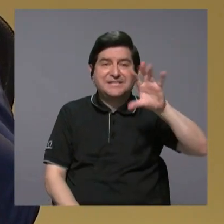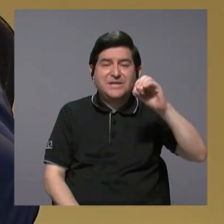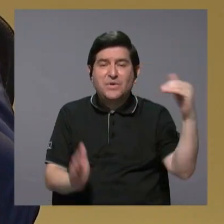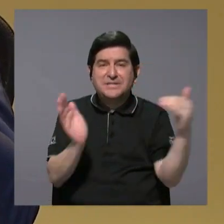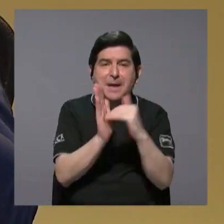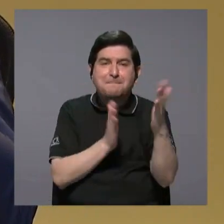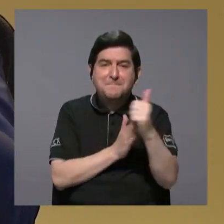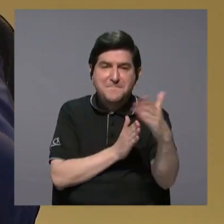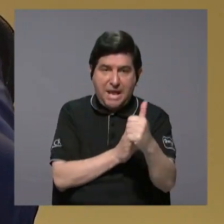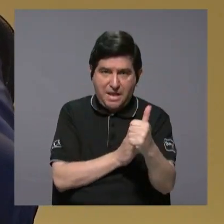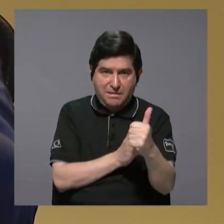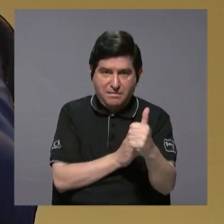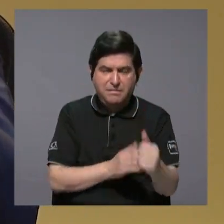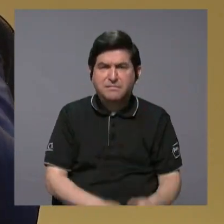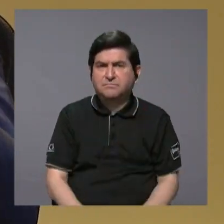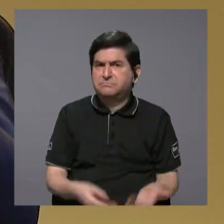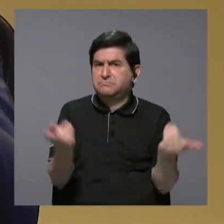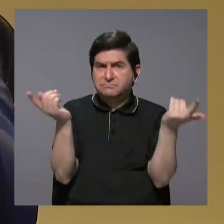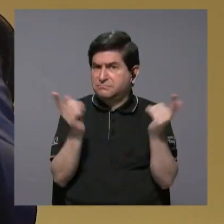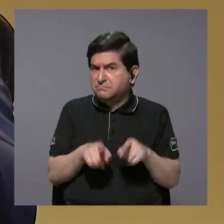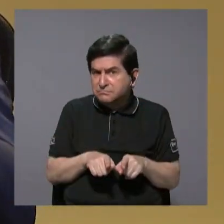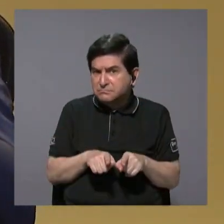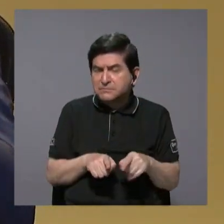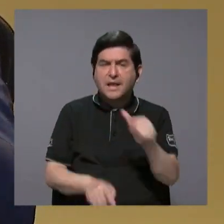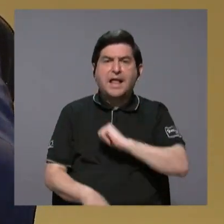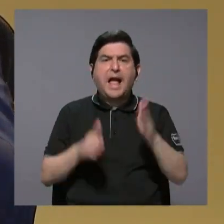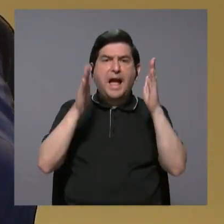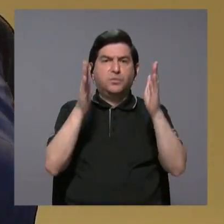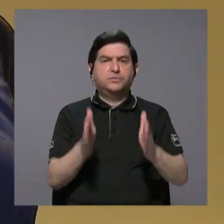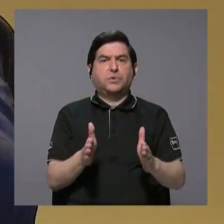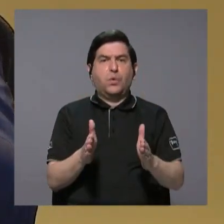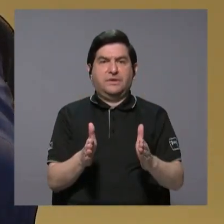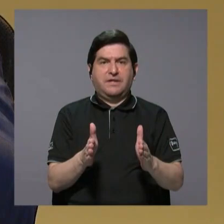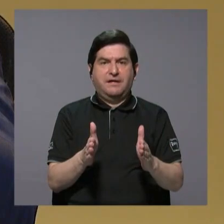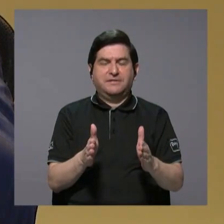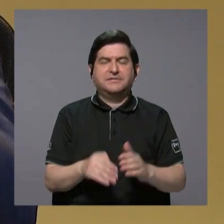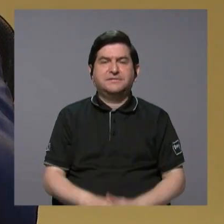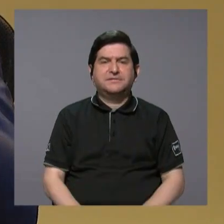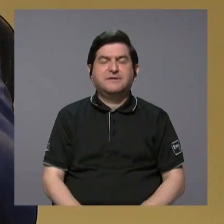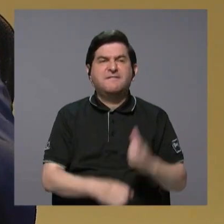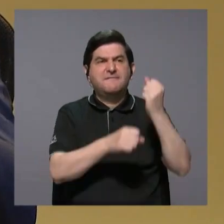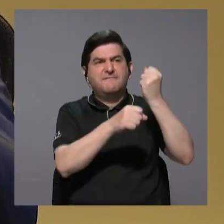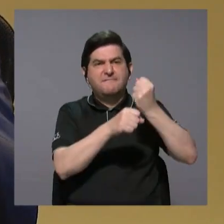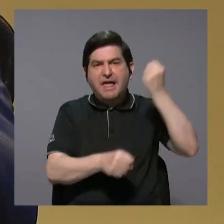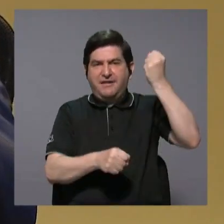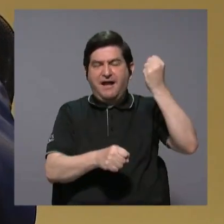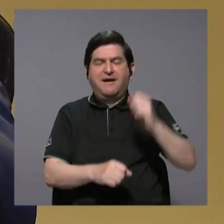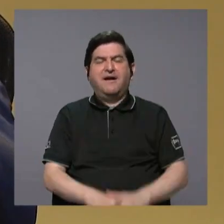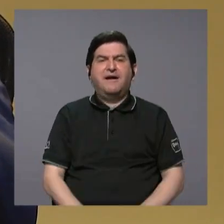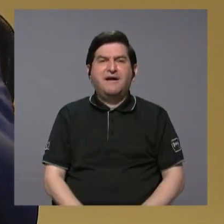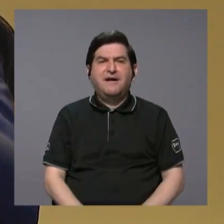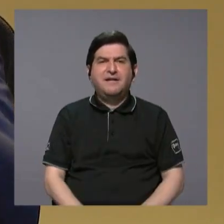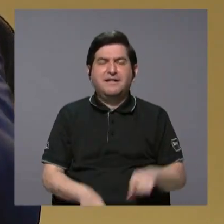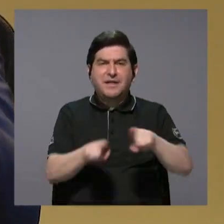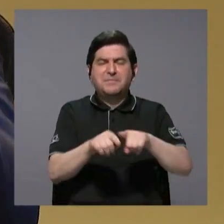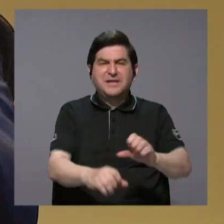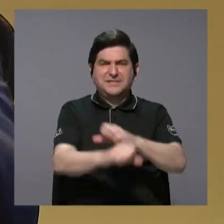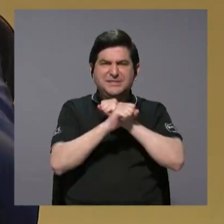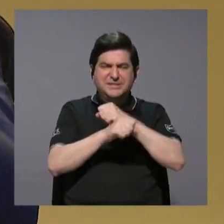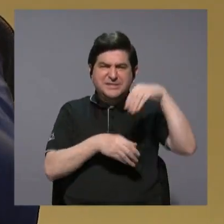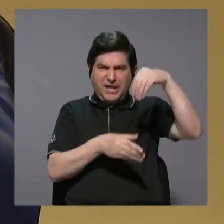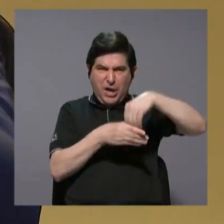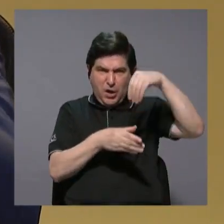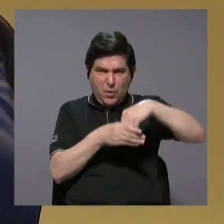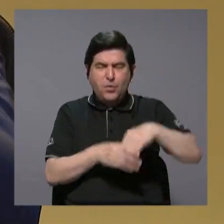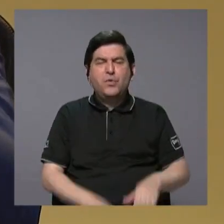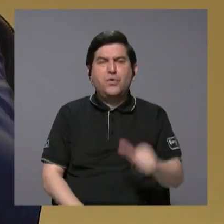dólares. ¿Qué pasó? Que las autoridades federales, las autoridades del seguro de depósito, las